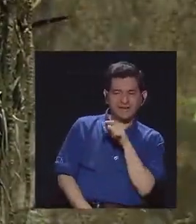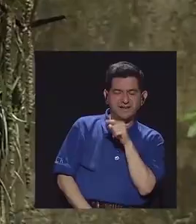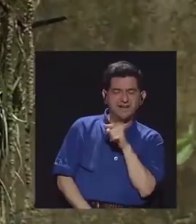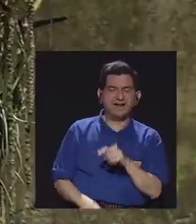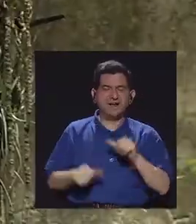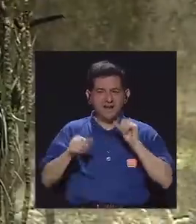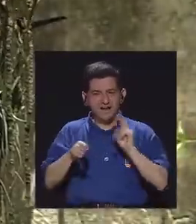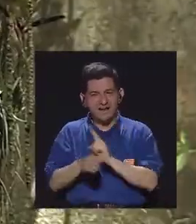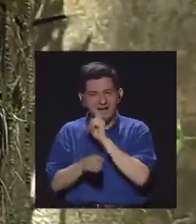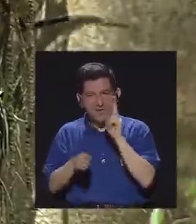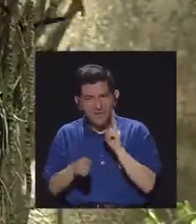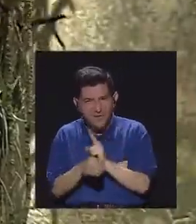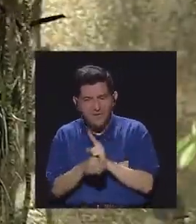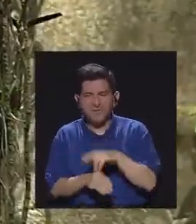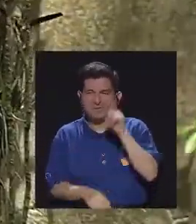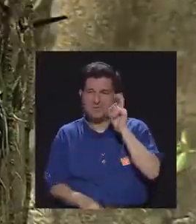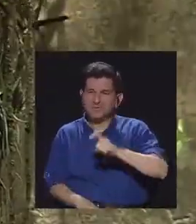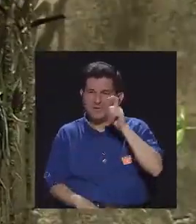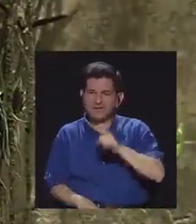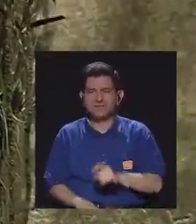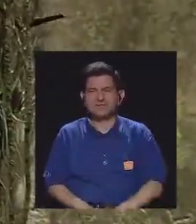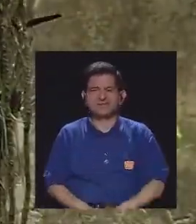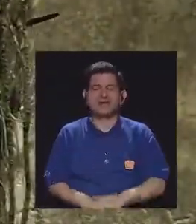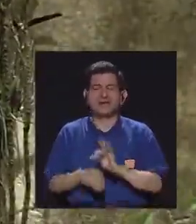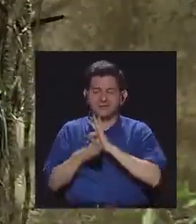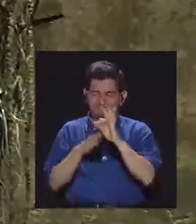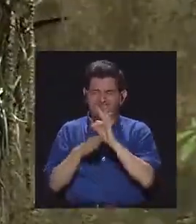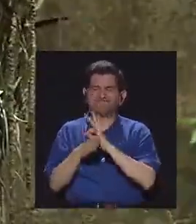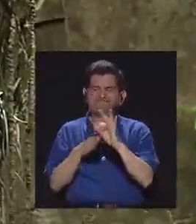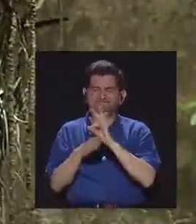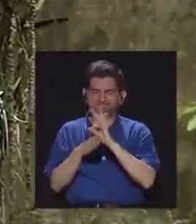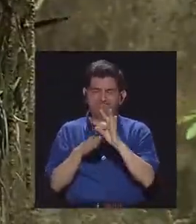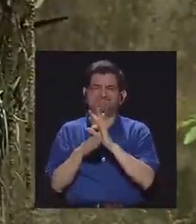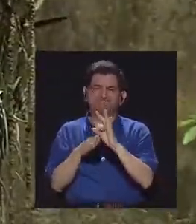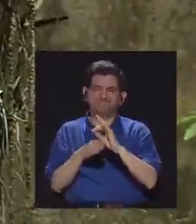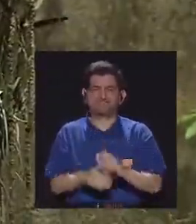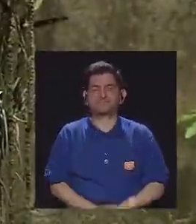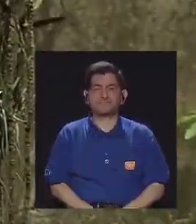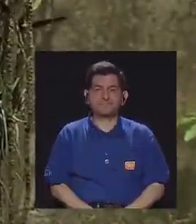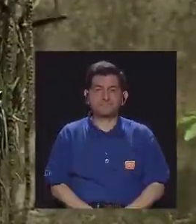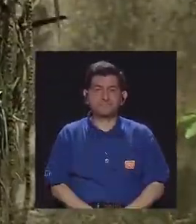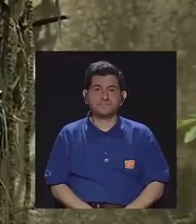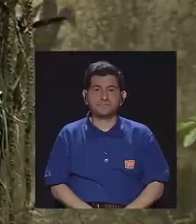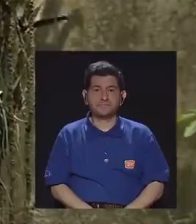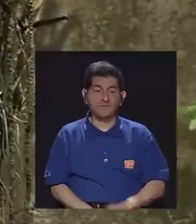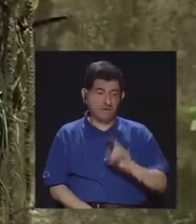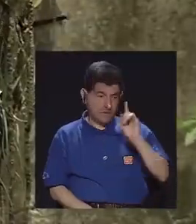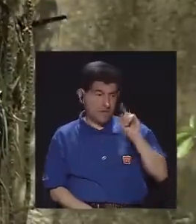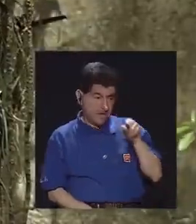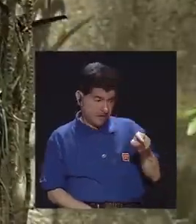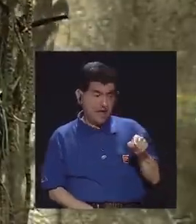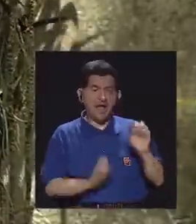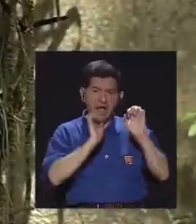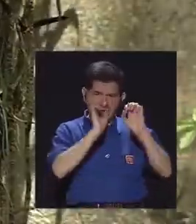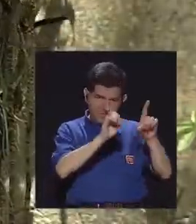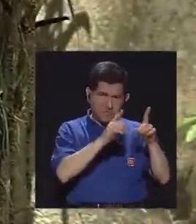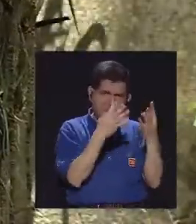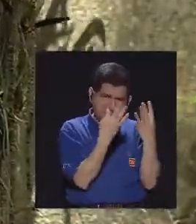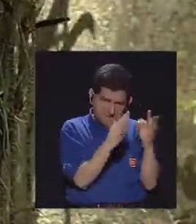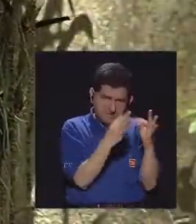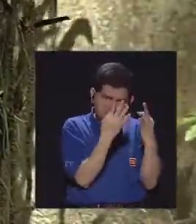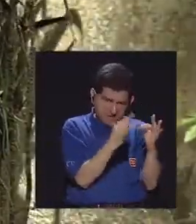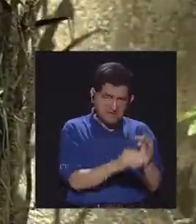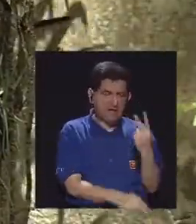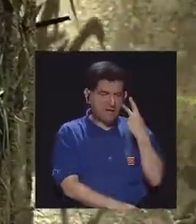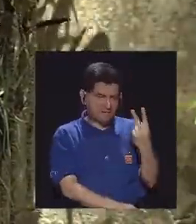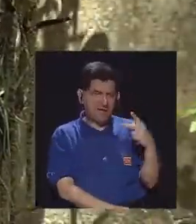más permanente, ese consumo ya tiene que empezar un poco de tratamiento, ¿verdad? Entonces, en uno es educarlos un poquito,